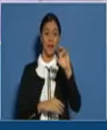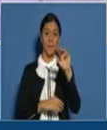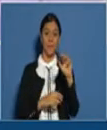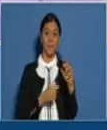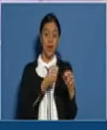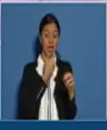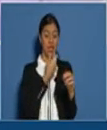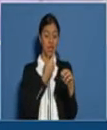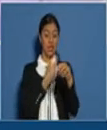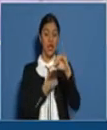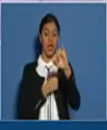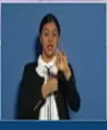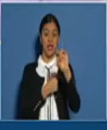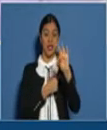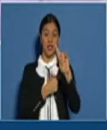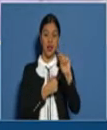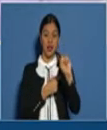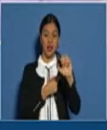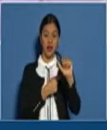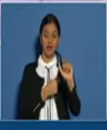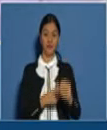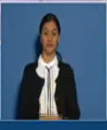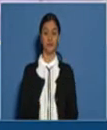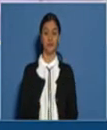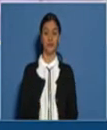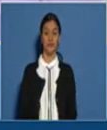medicina crítica. ¿Cómo está usted, Ana Yancy? Bienvenida. Buenos días,